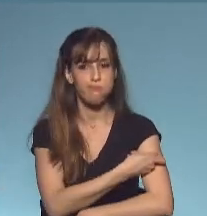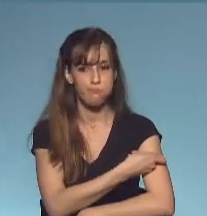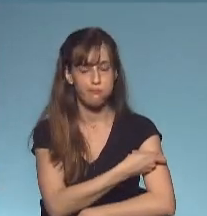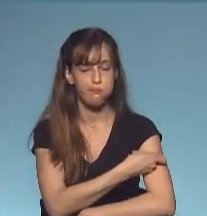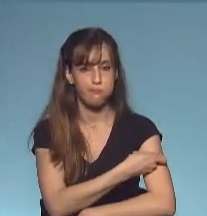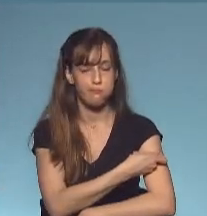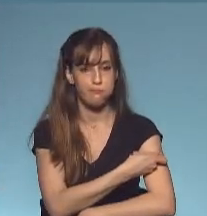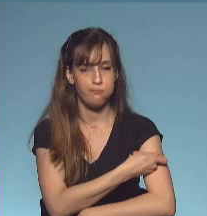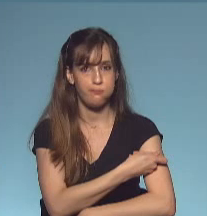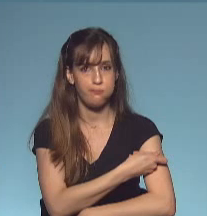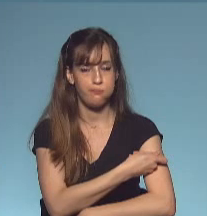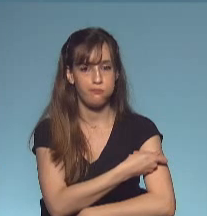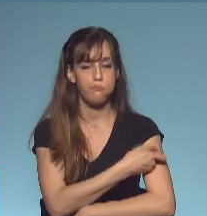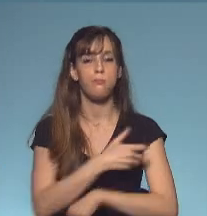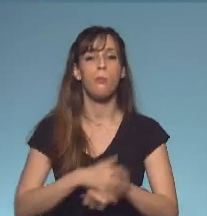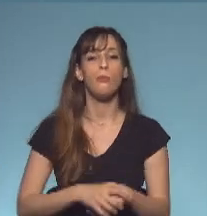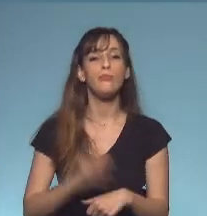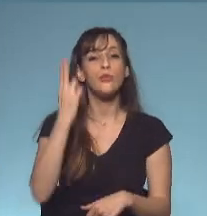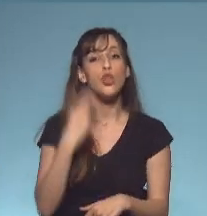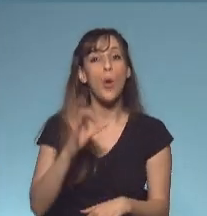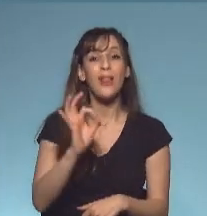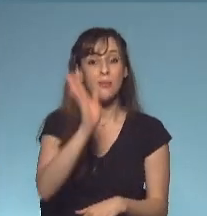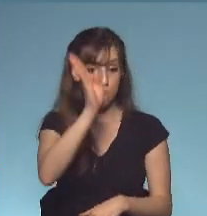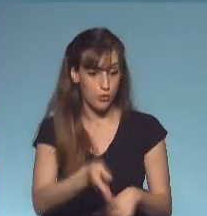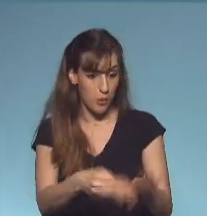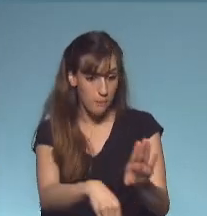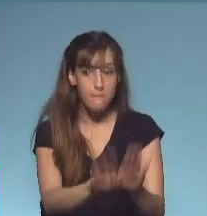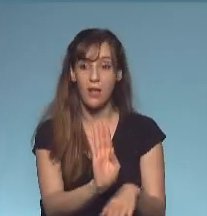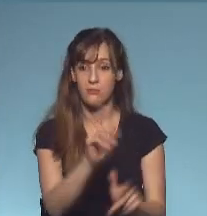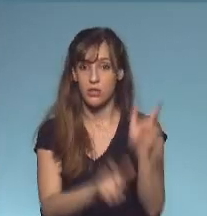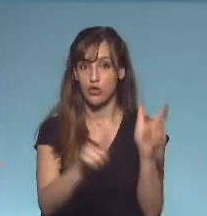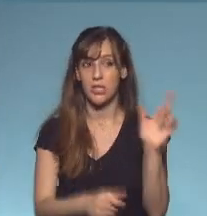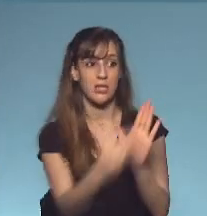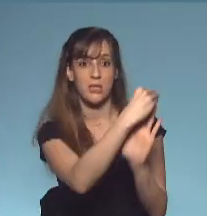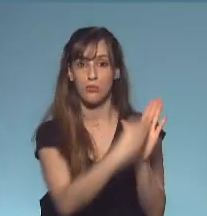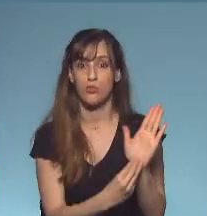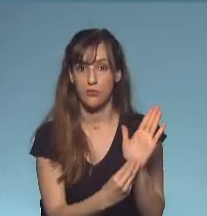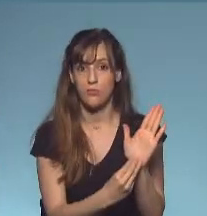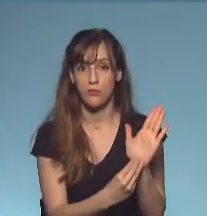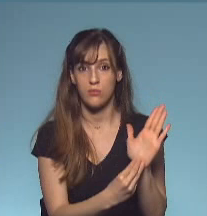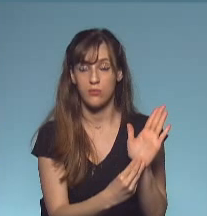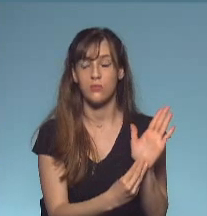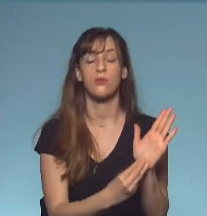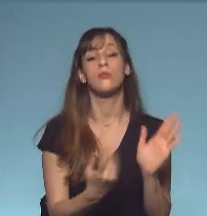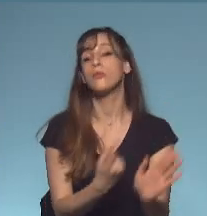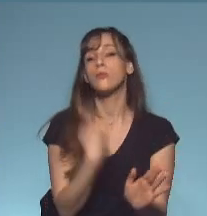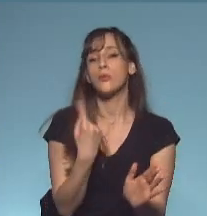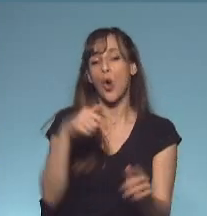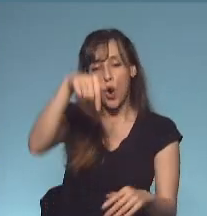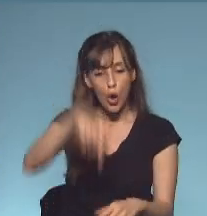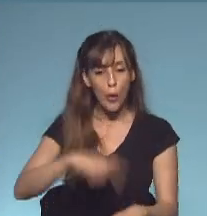Es más del 90% de los inscriptos. Podemos hablar de que nuestro sistema de salud